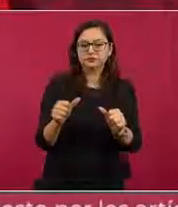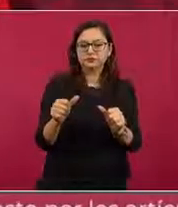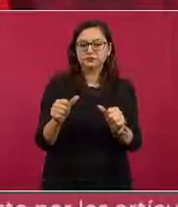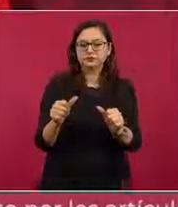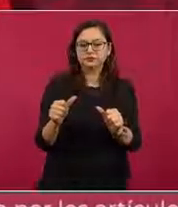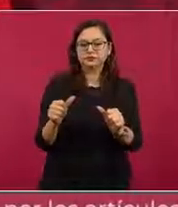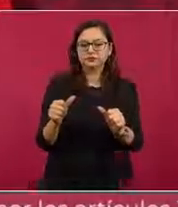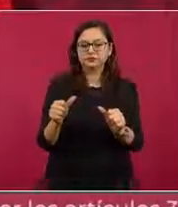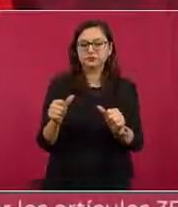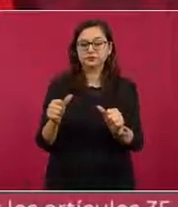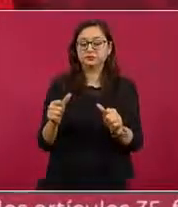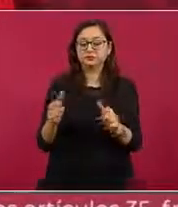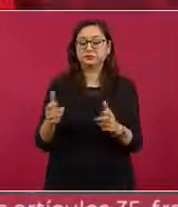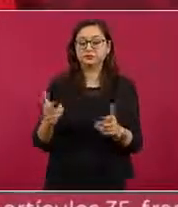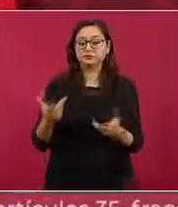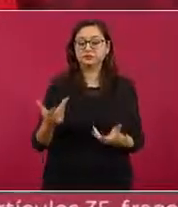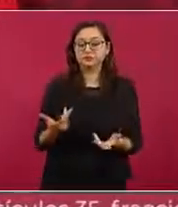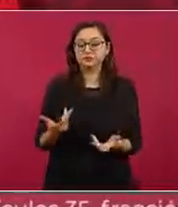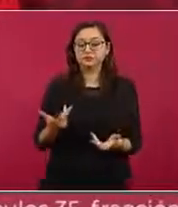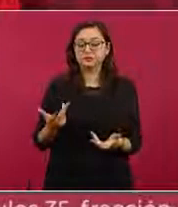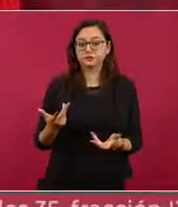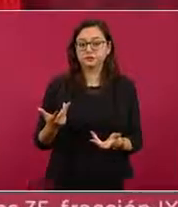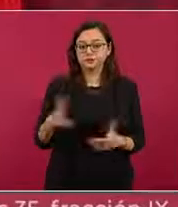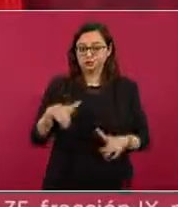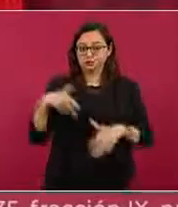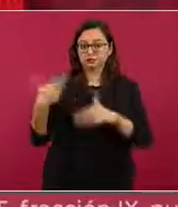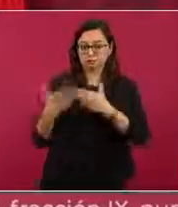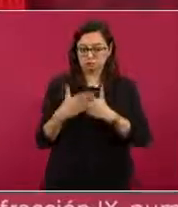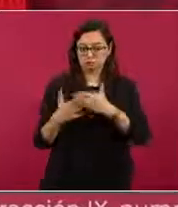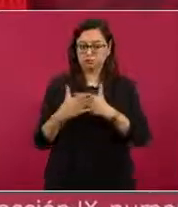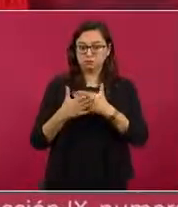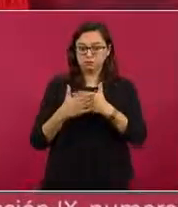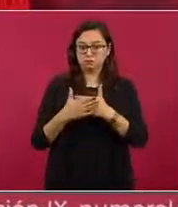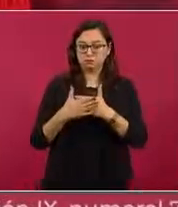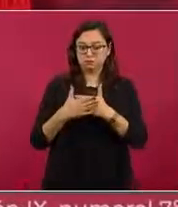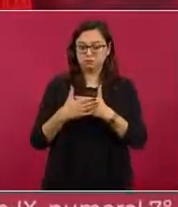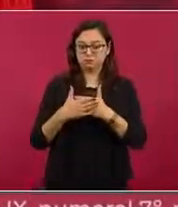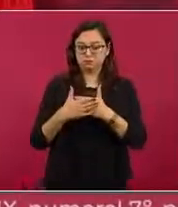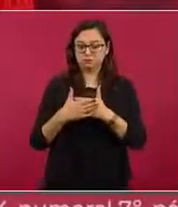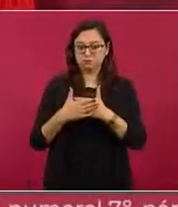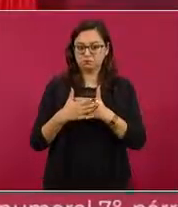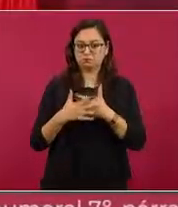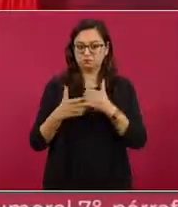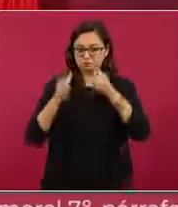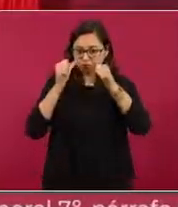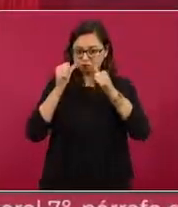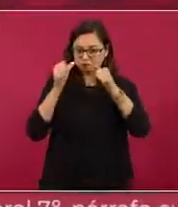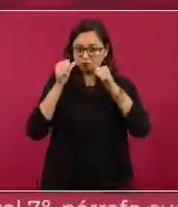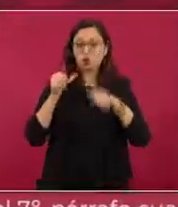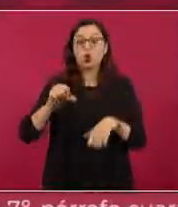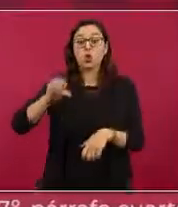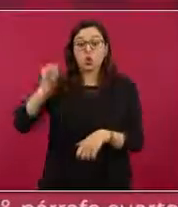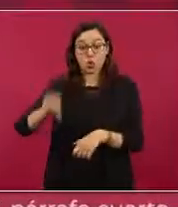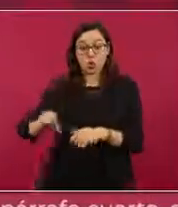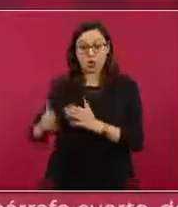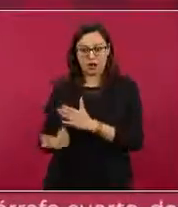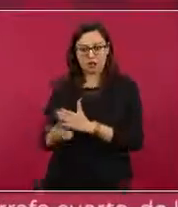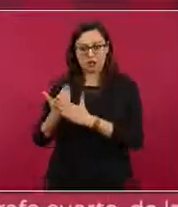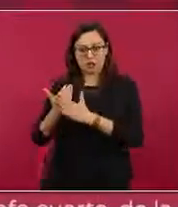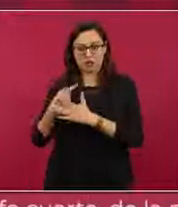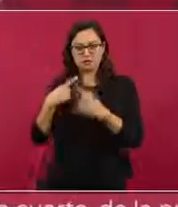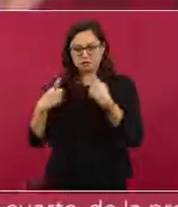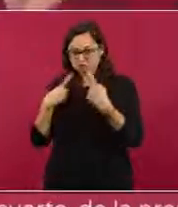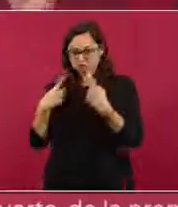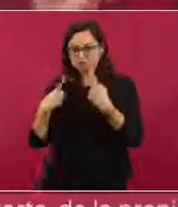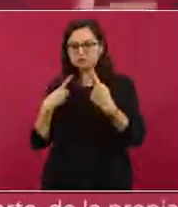Y vamos a estar pendientes. Hoy se trató precisamente el tema,